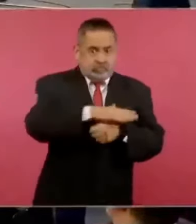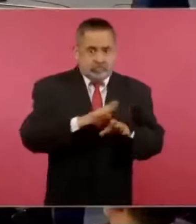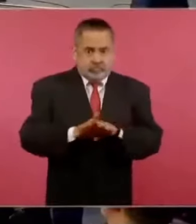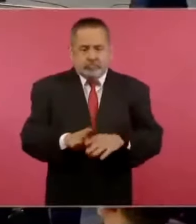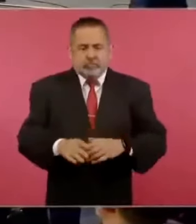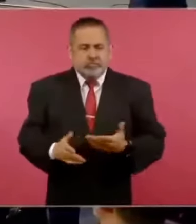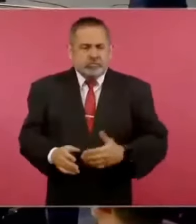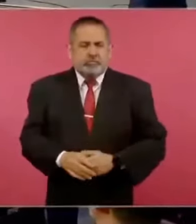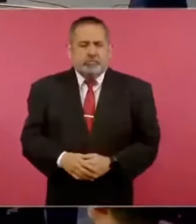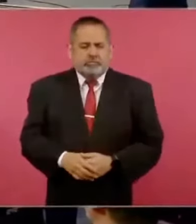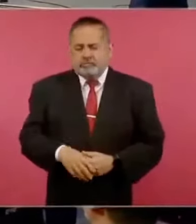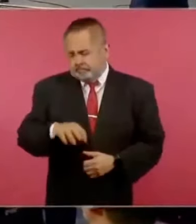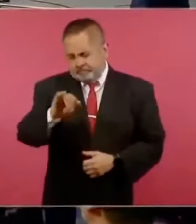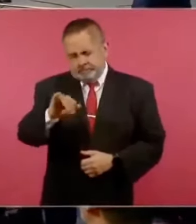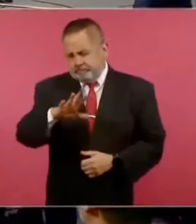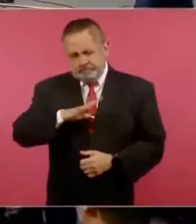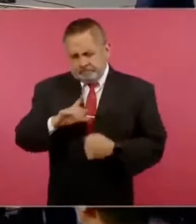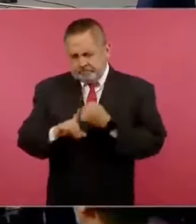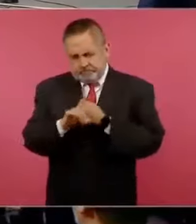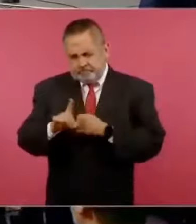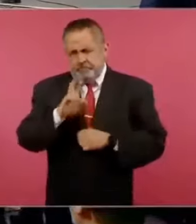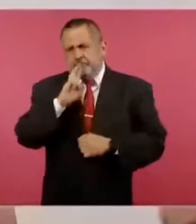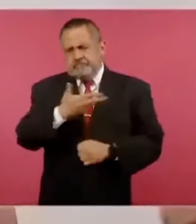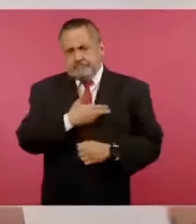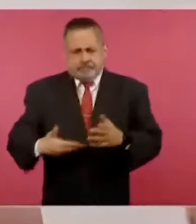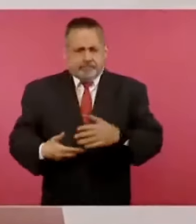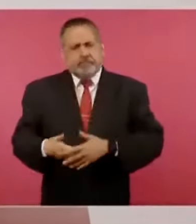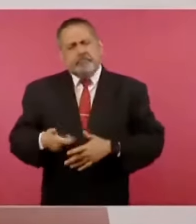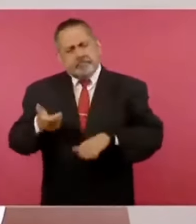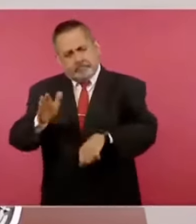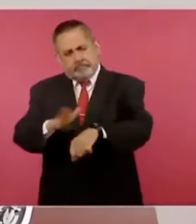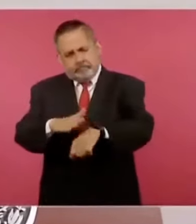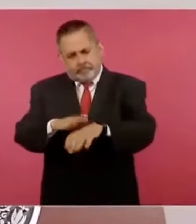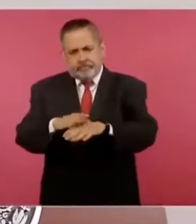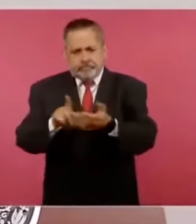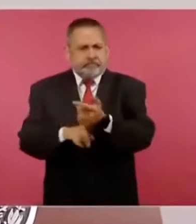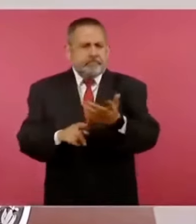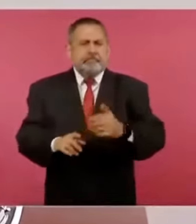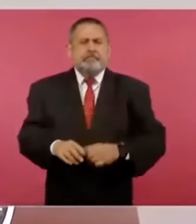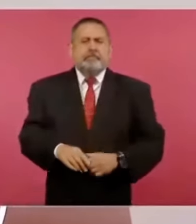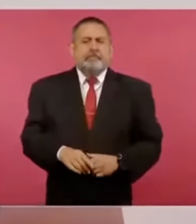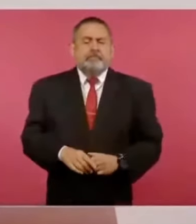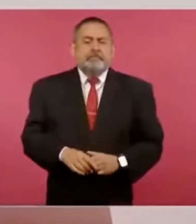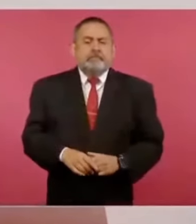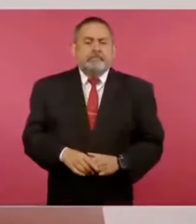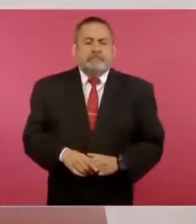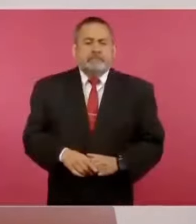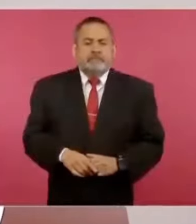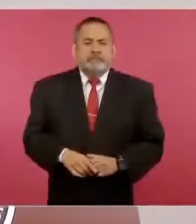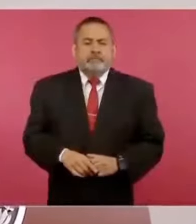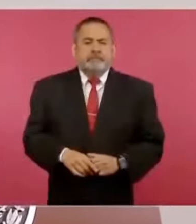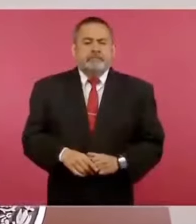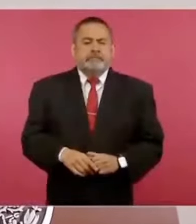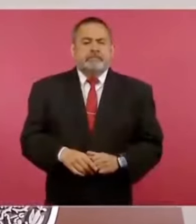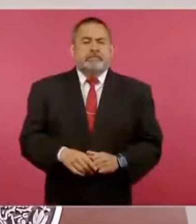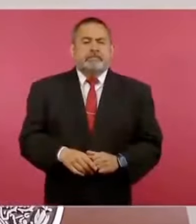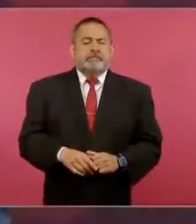Sí, sí. Y además hago un llamado a los